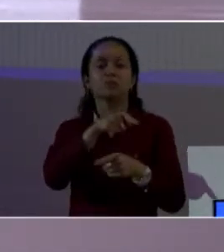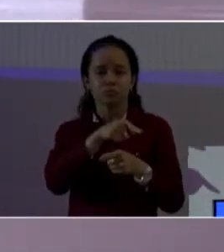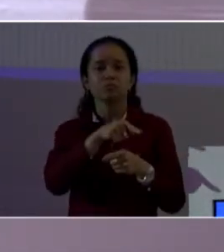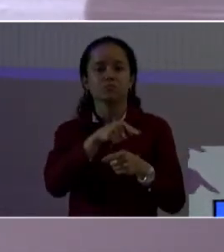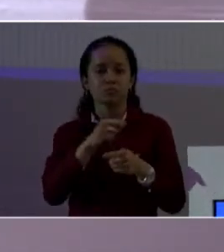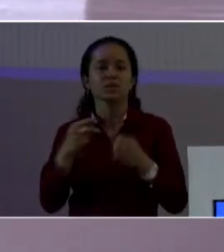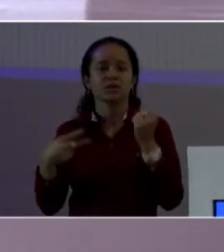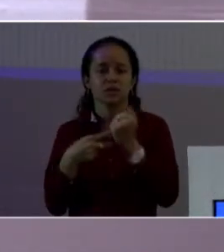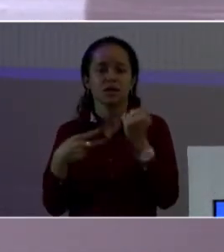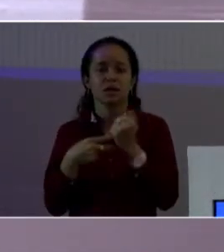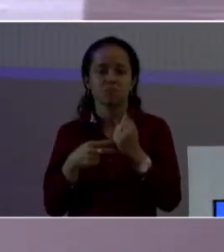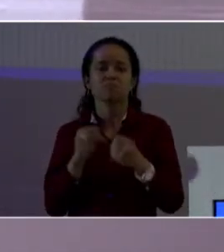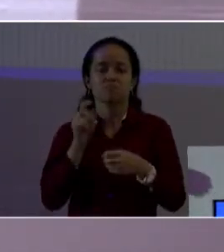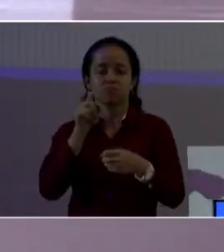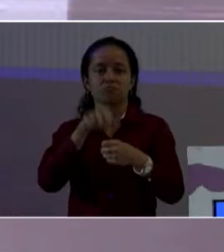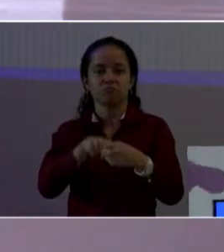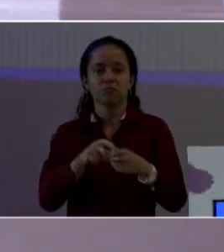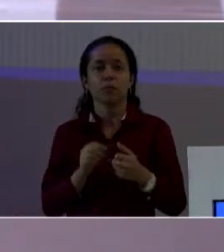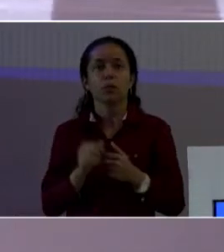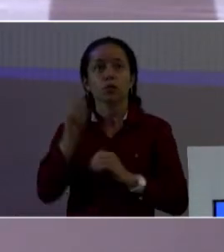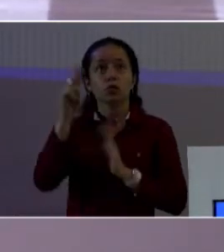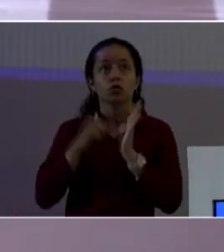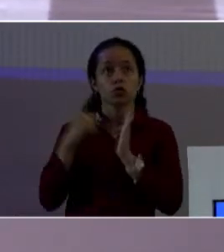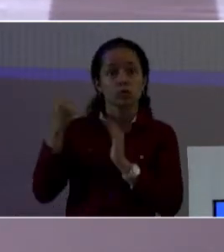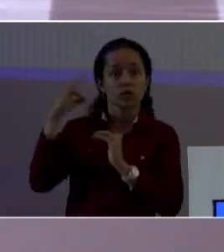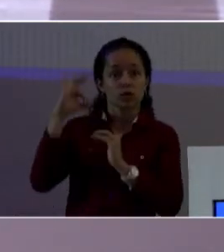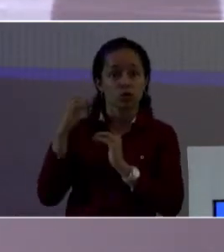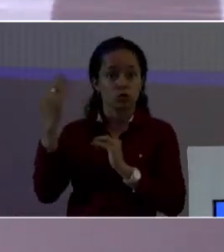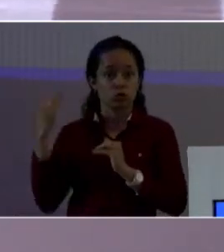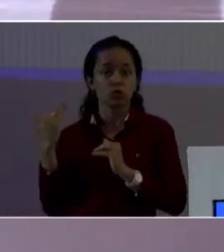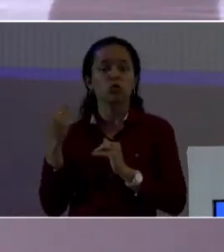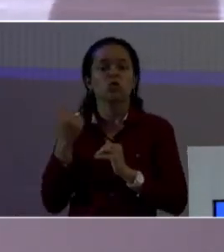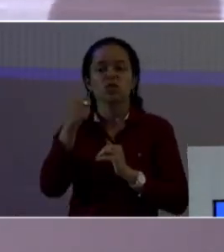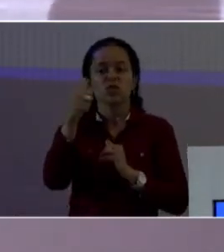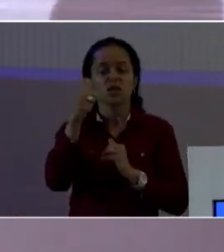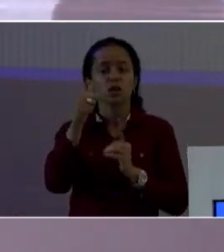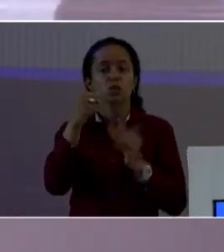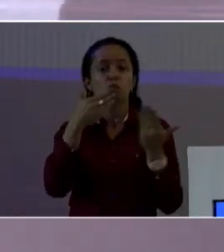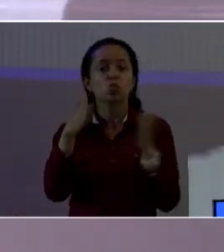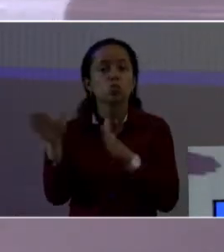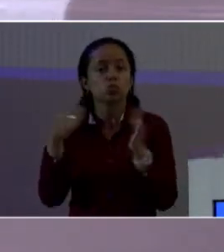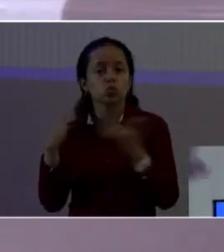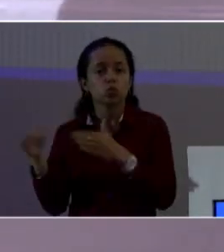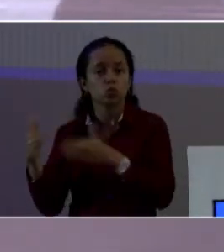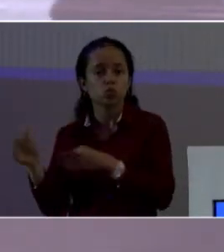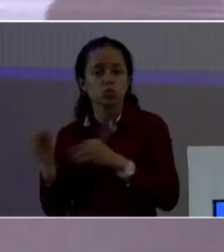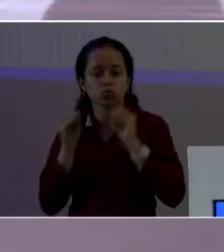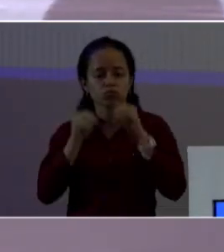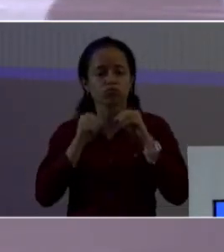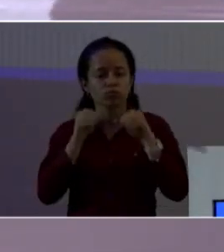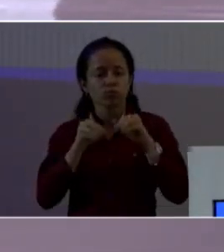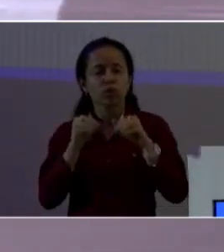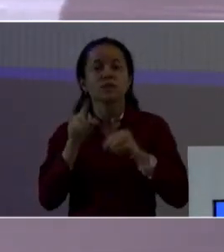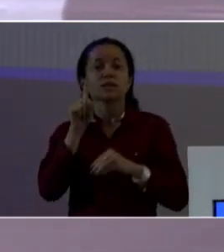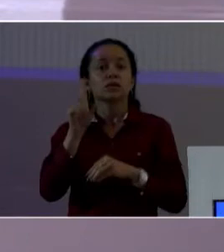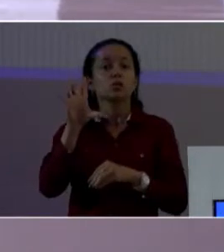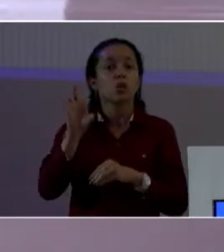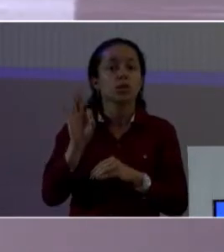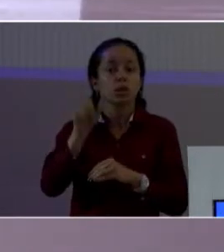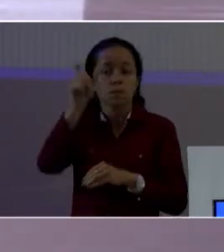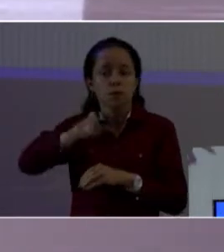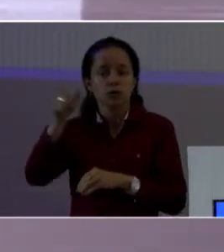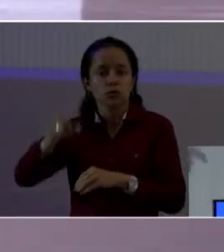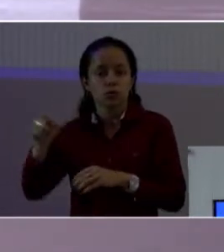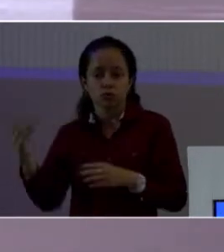del SENA. En el año 2018 realizamos 10 cursos de formación con más de 150 personas del